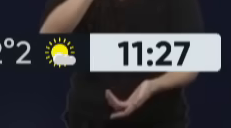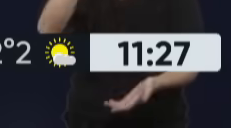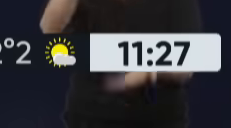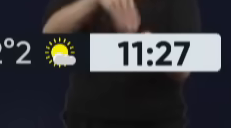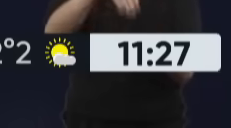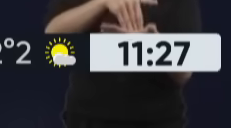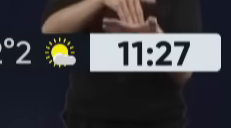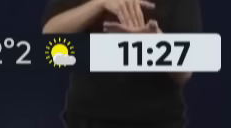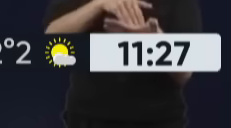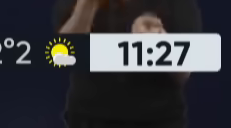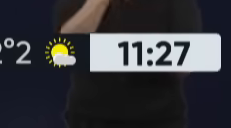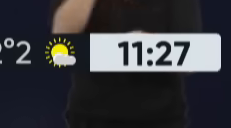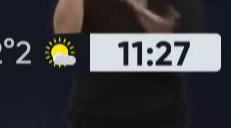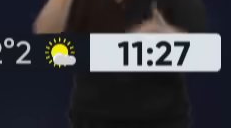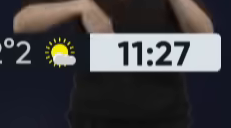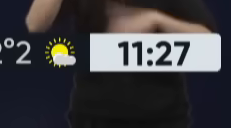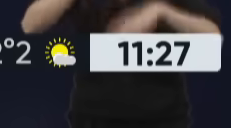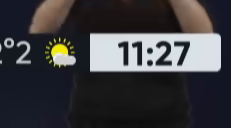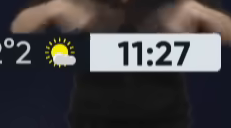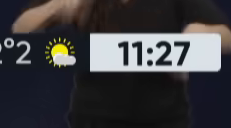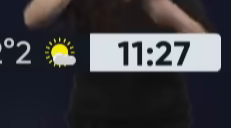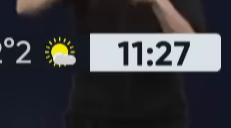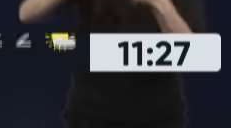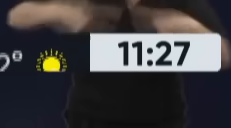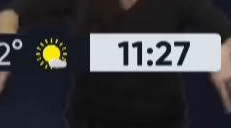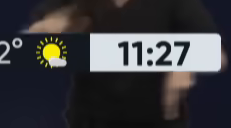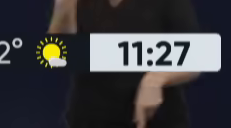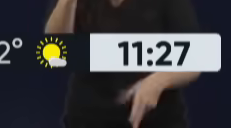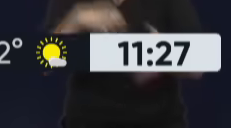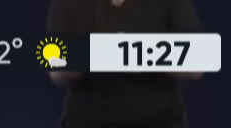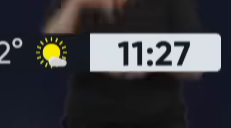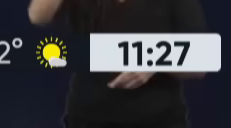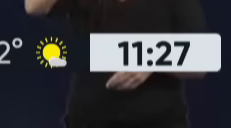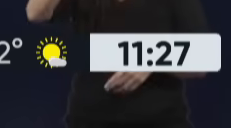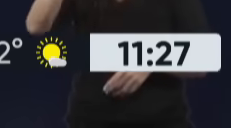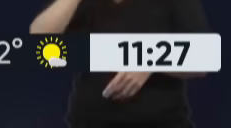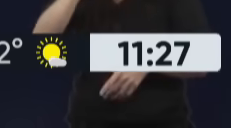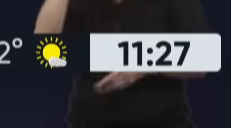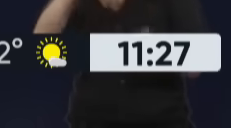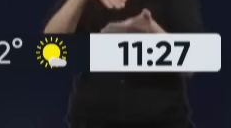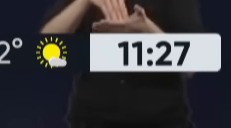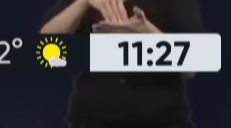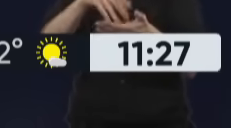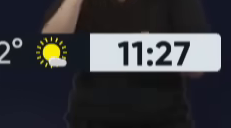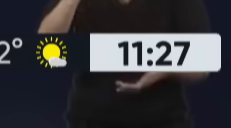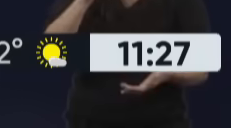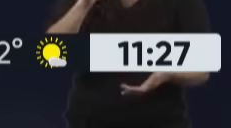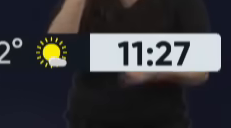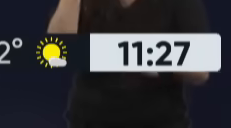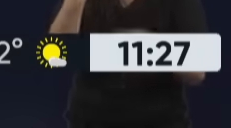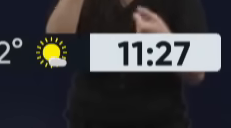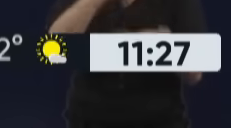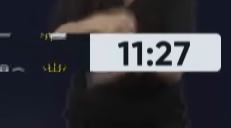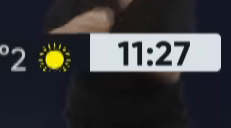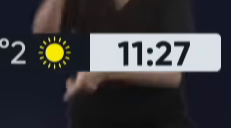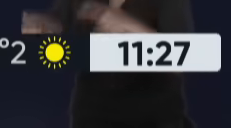obras. Caso contrario, se gastaron 150.000 millones de dólares en subsidios durante los últimos 20 años.